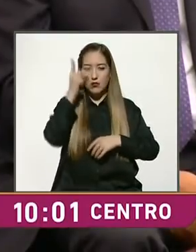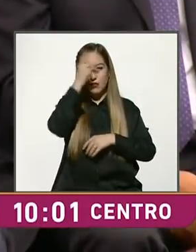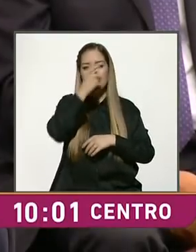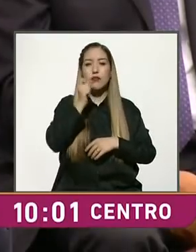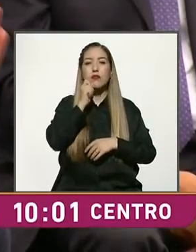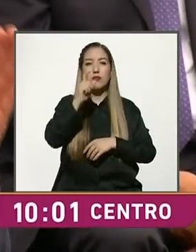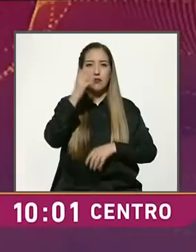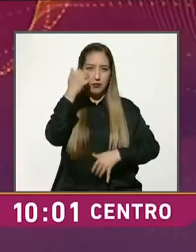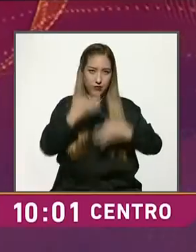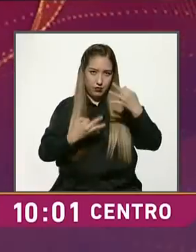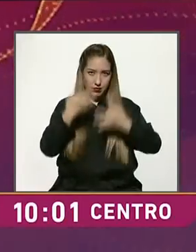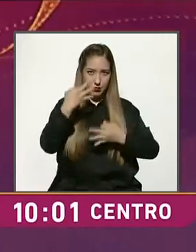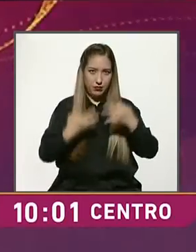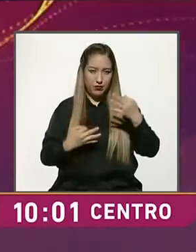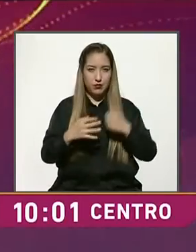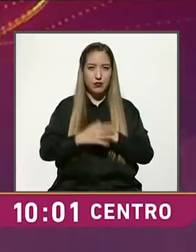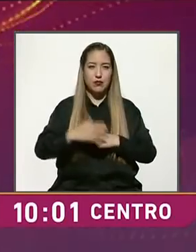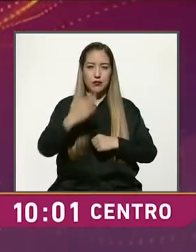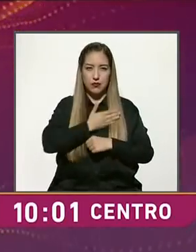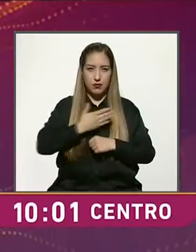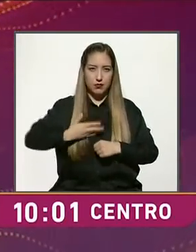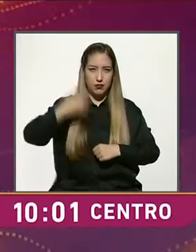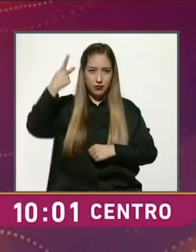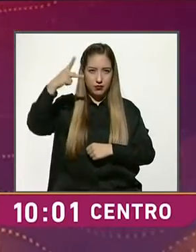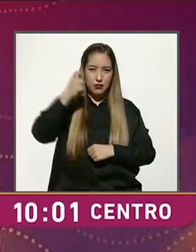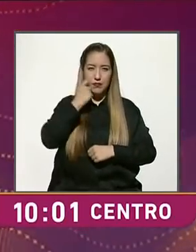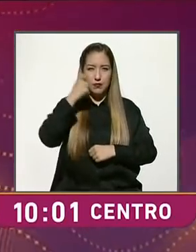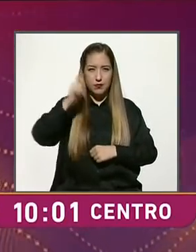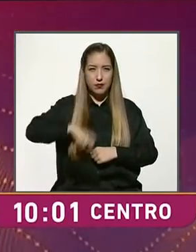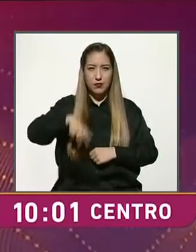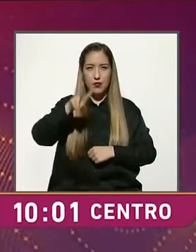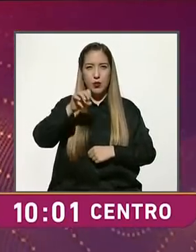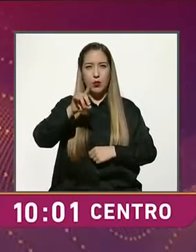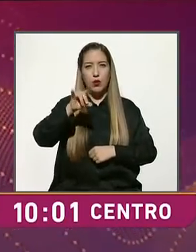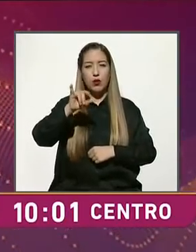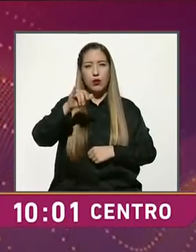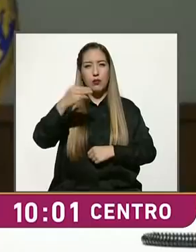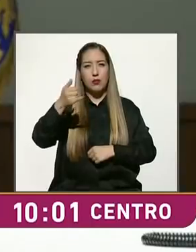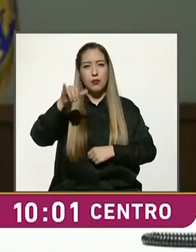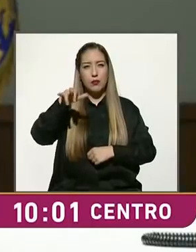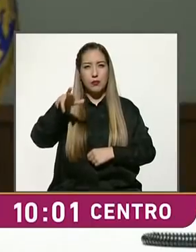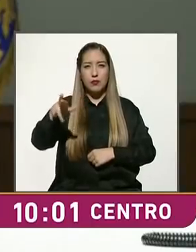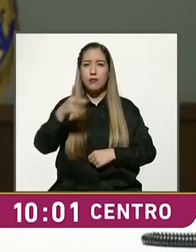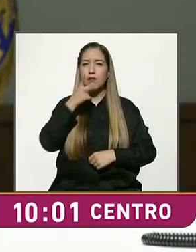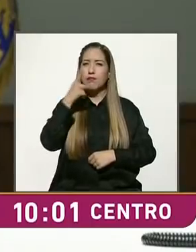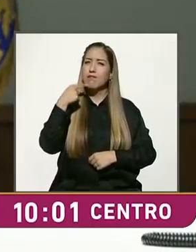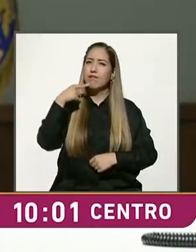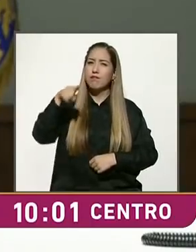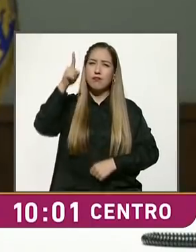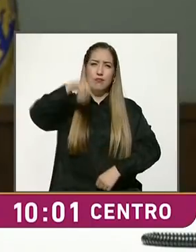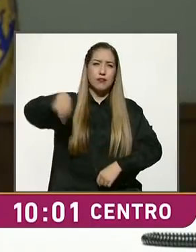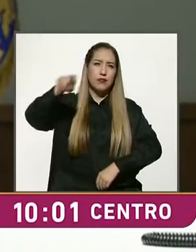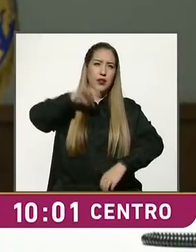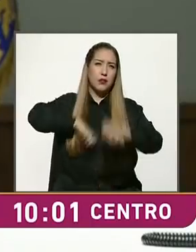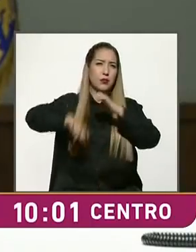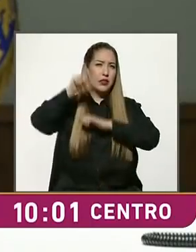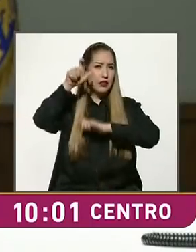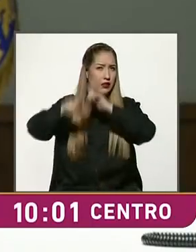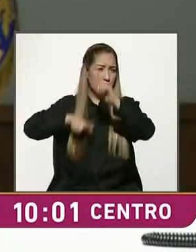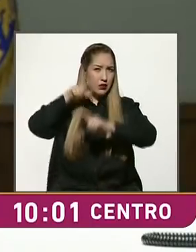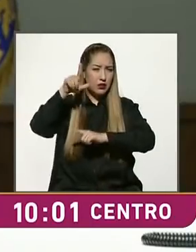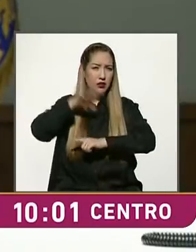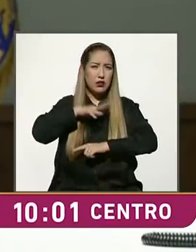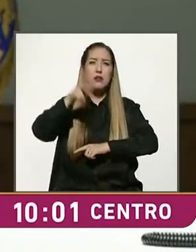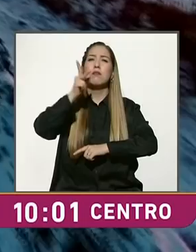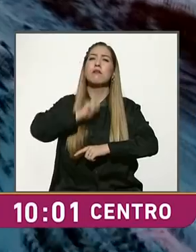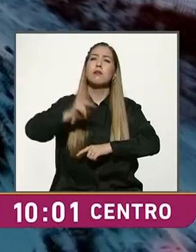y jurídico. El presidente ucraniano, Volodymyr Zelensky, denunció el papel de las empresas griegas en la exportación de petróleo